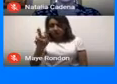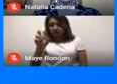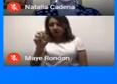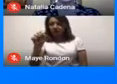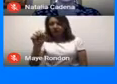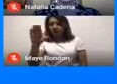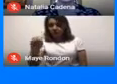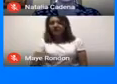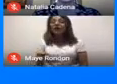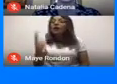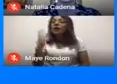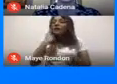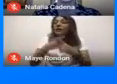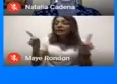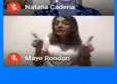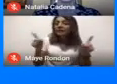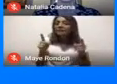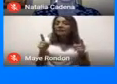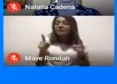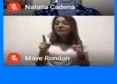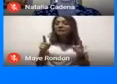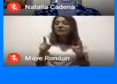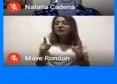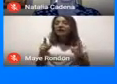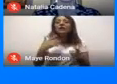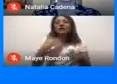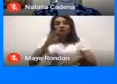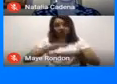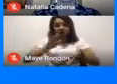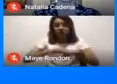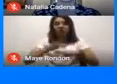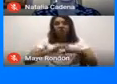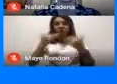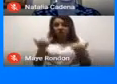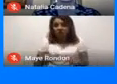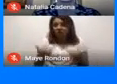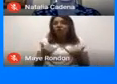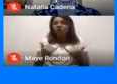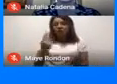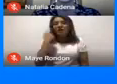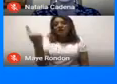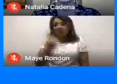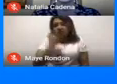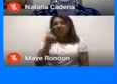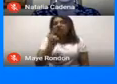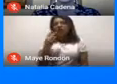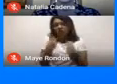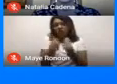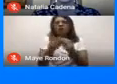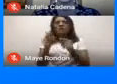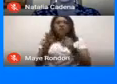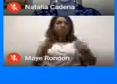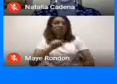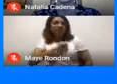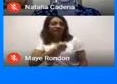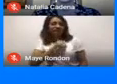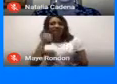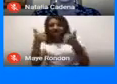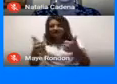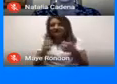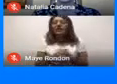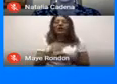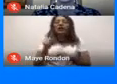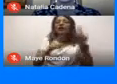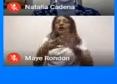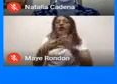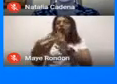natalia.cadena@idt.gov.co. Sin embargo, pues yo he visto que en las cátedras, por lo general, siempre tenemos compañeros súper buena onda que copian